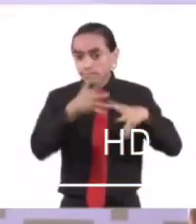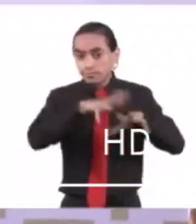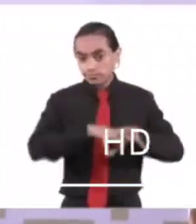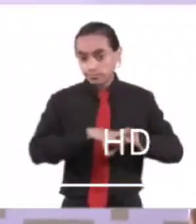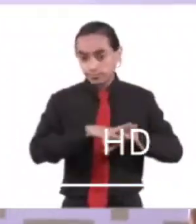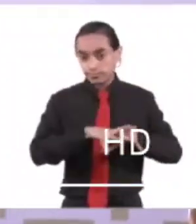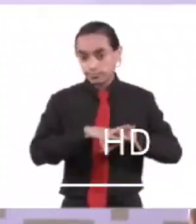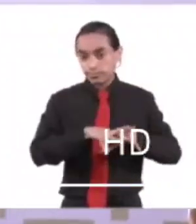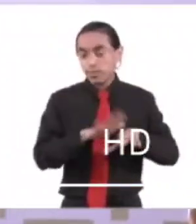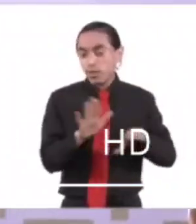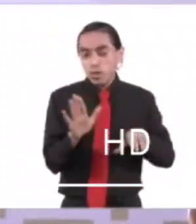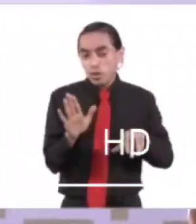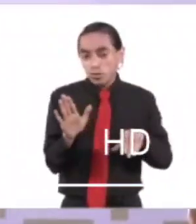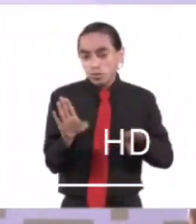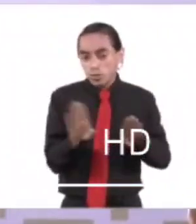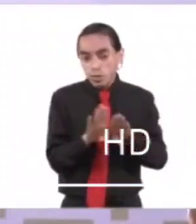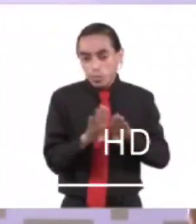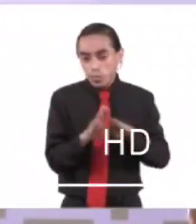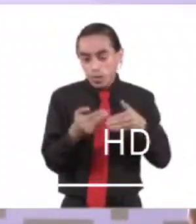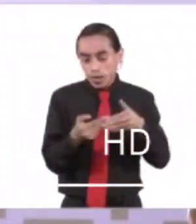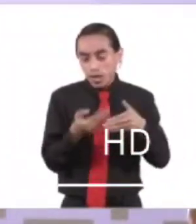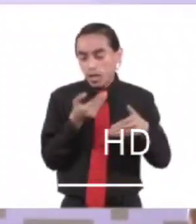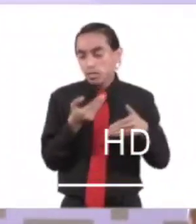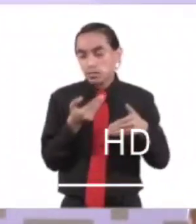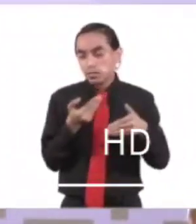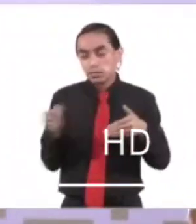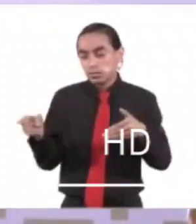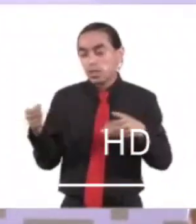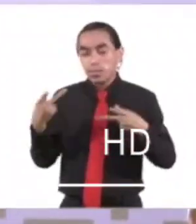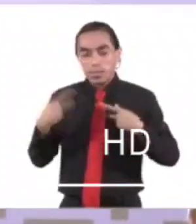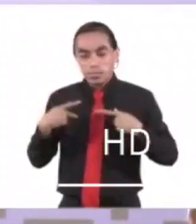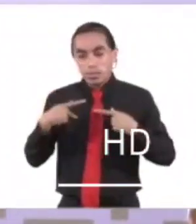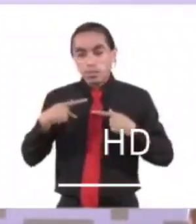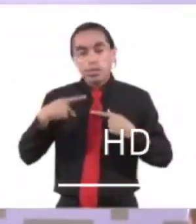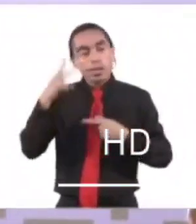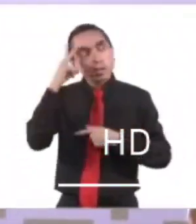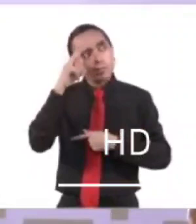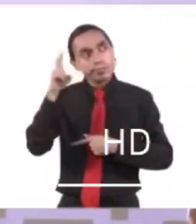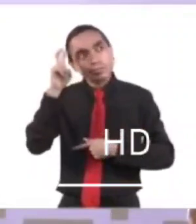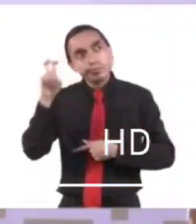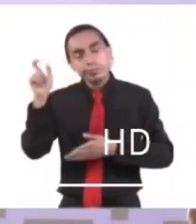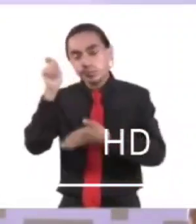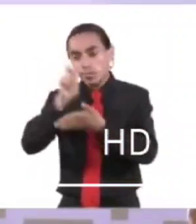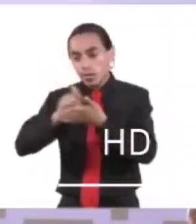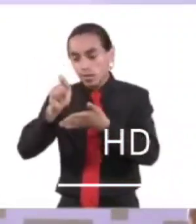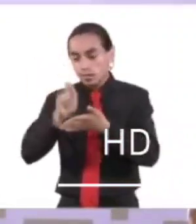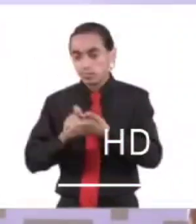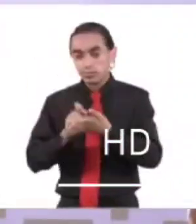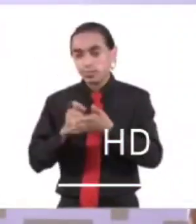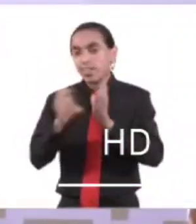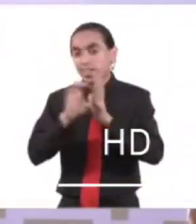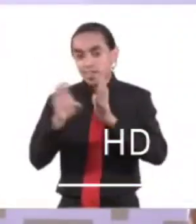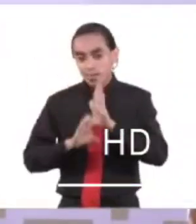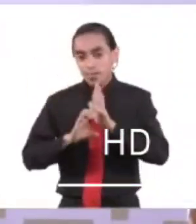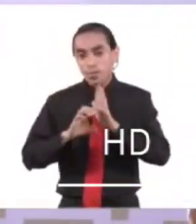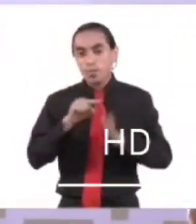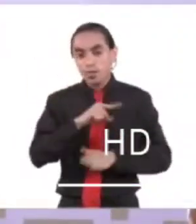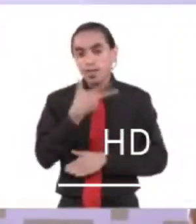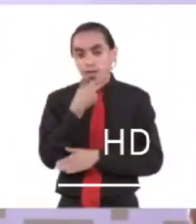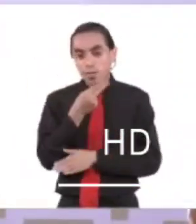la pensaron, la soñaron, escribieron y trabajaron gente como Carlos